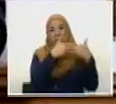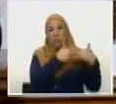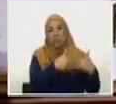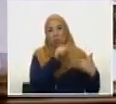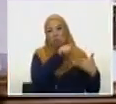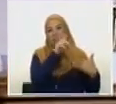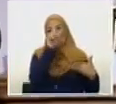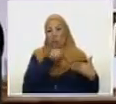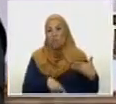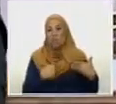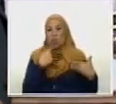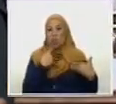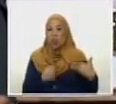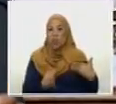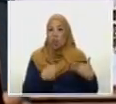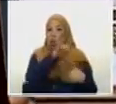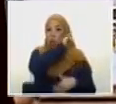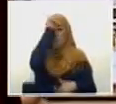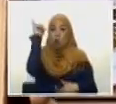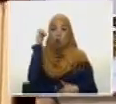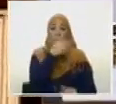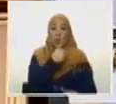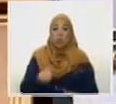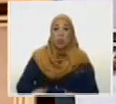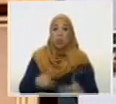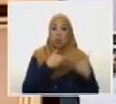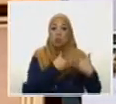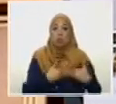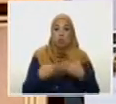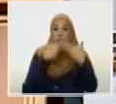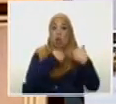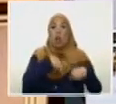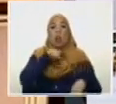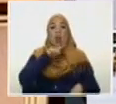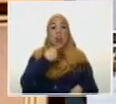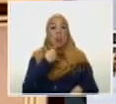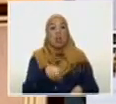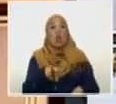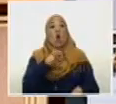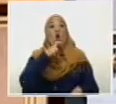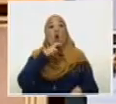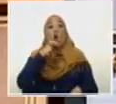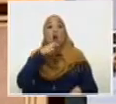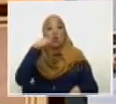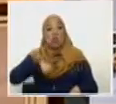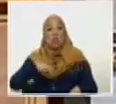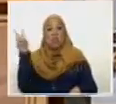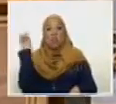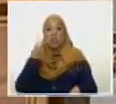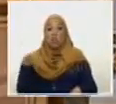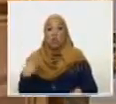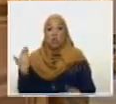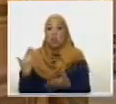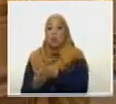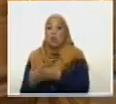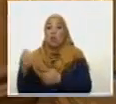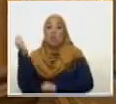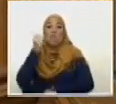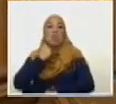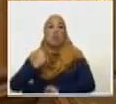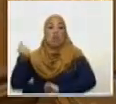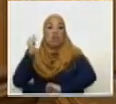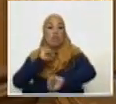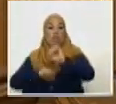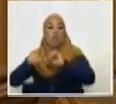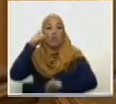Pues también le digo, señor Donald Trump, que el oro que está en el suelo patrio es de los venezolanos y estamos dispuestos a